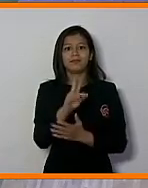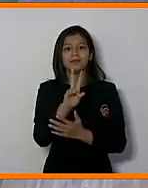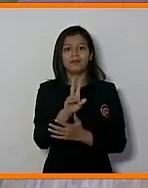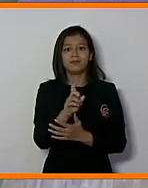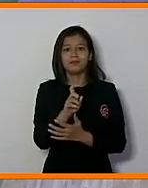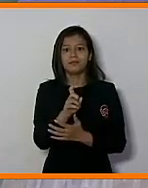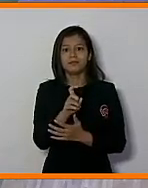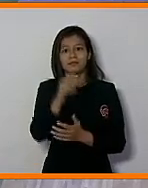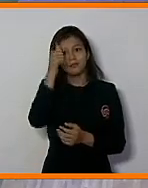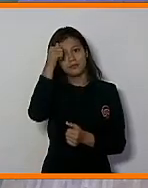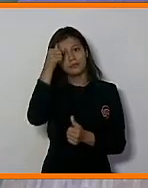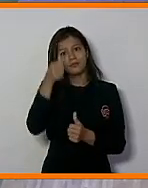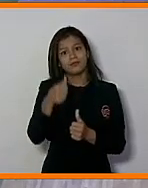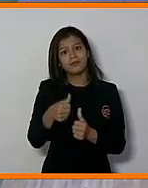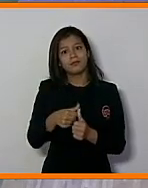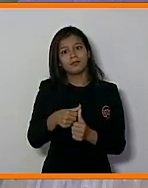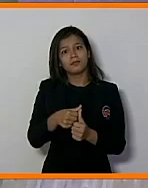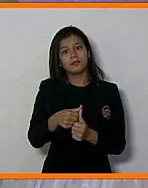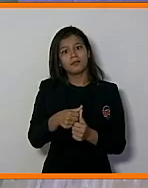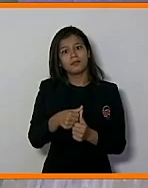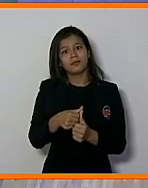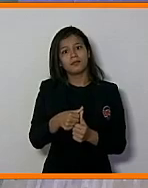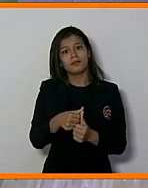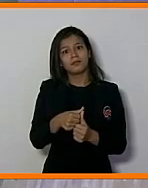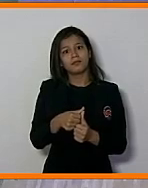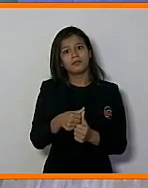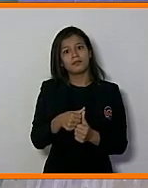2X. Recuerda tu premio.